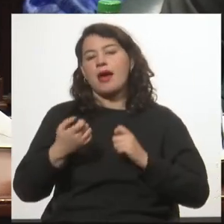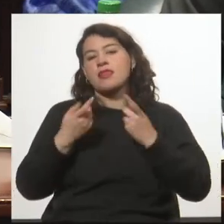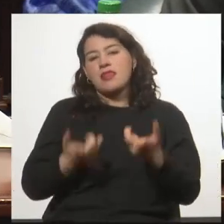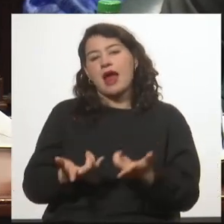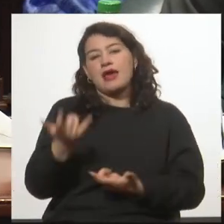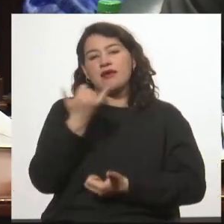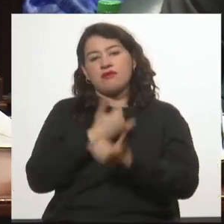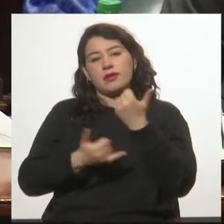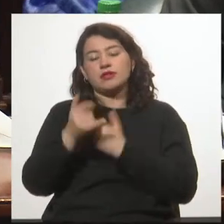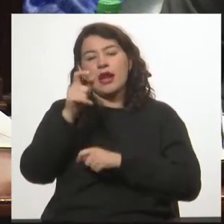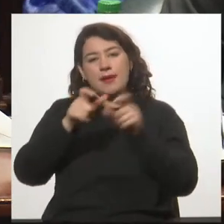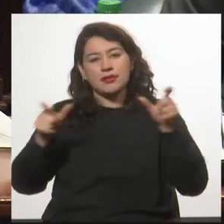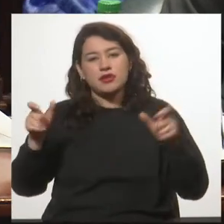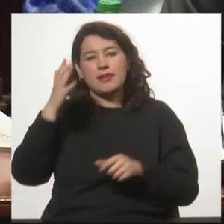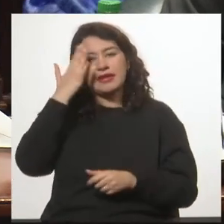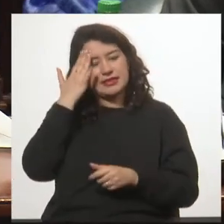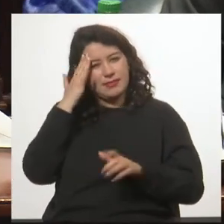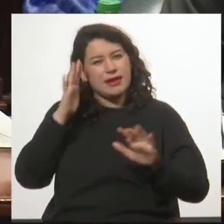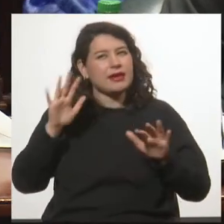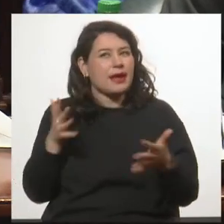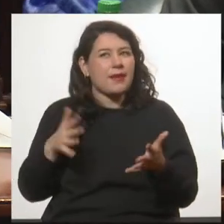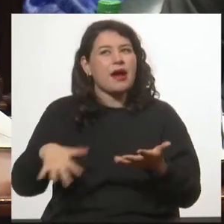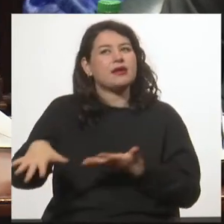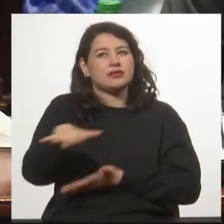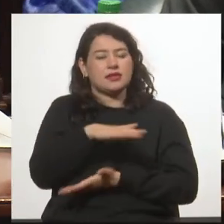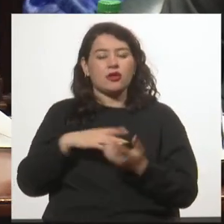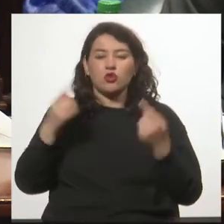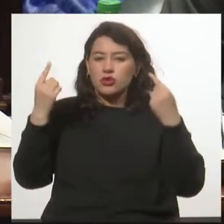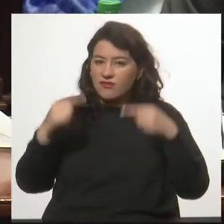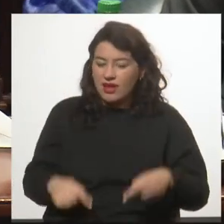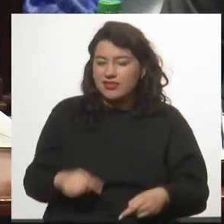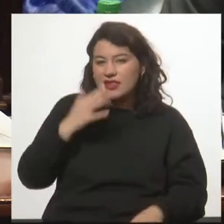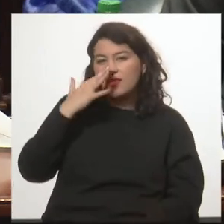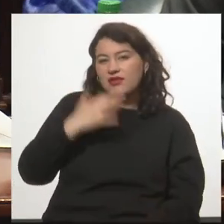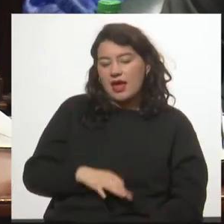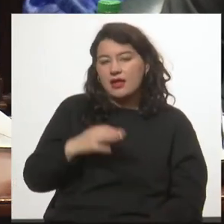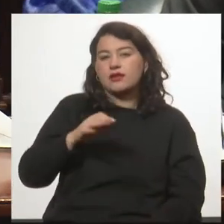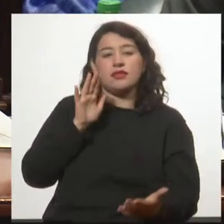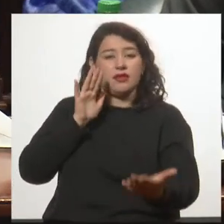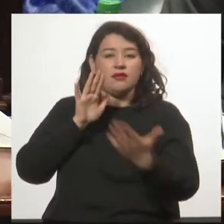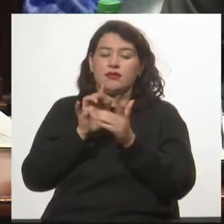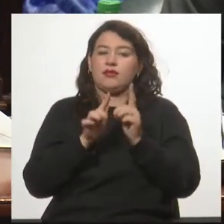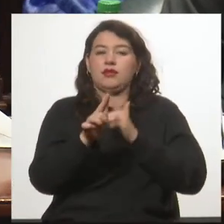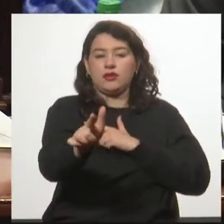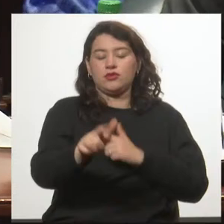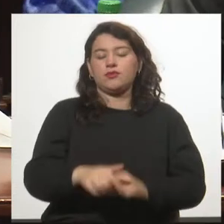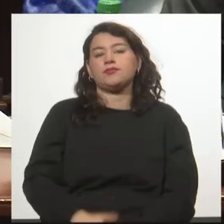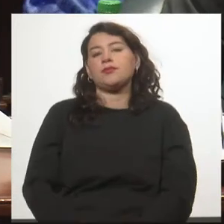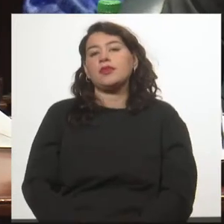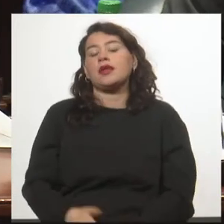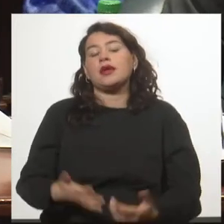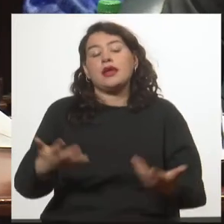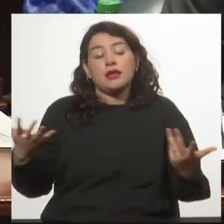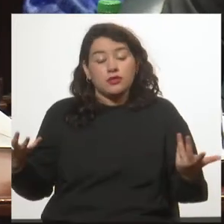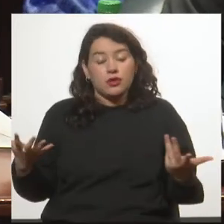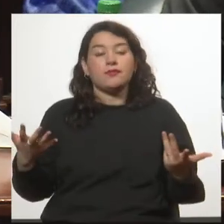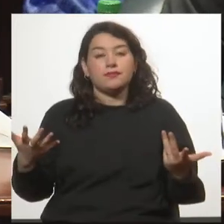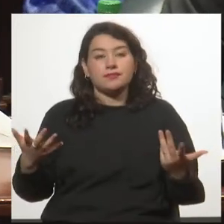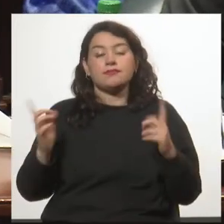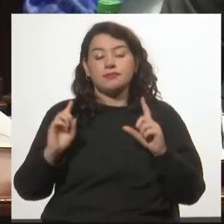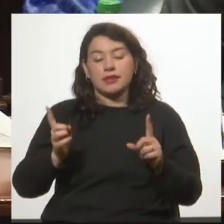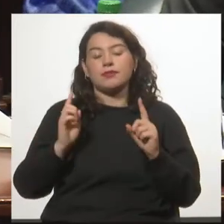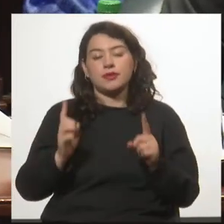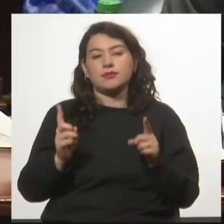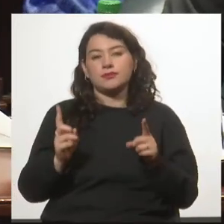sucede y se puede dar un debate franco y un debate frontal en ese sentido como